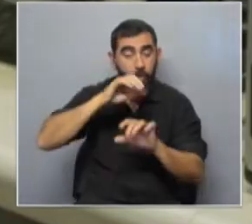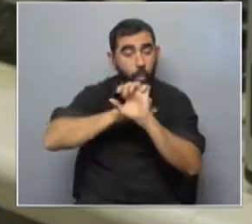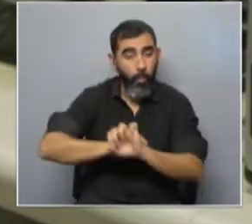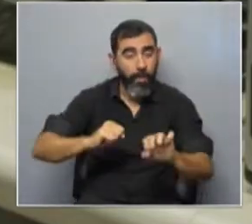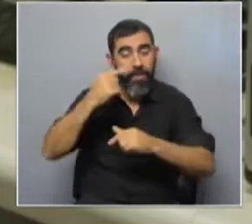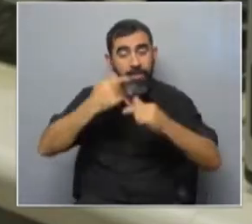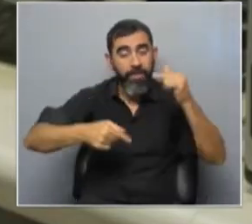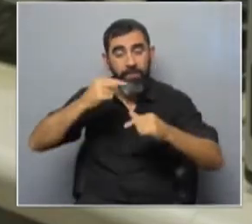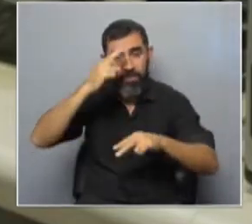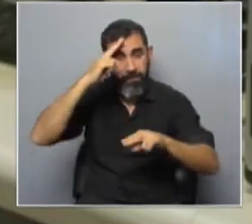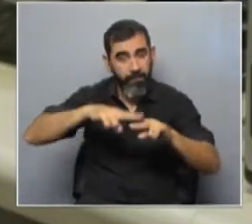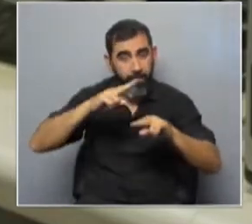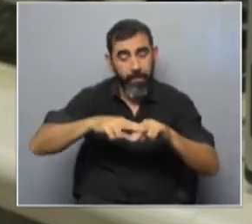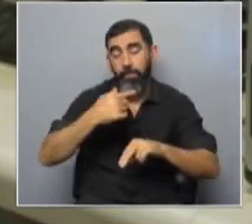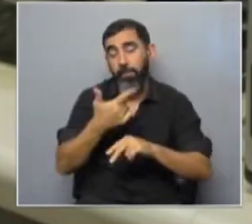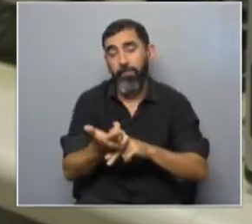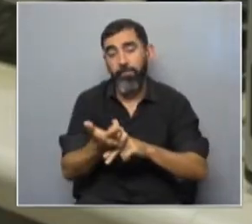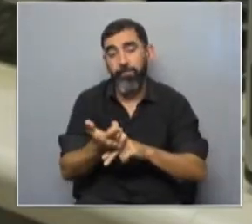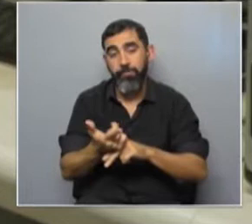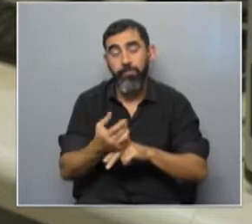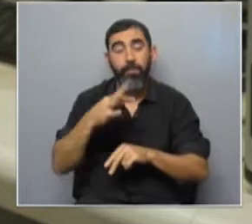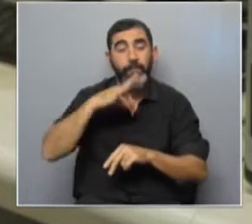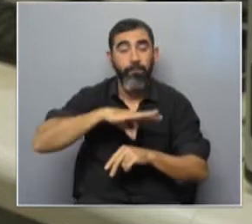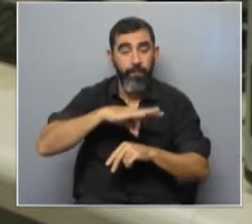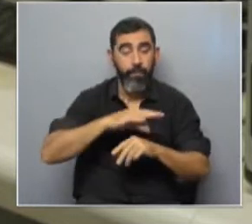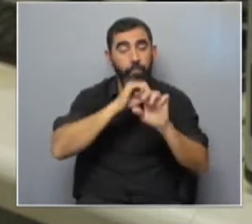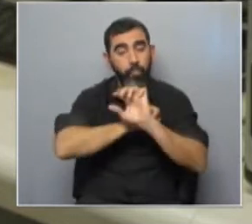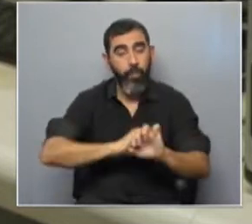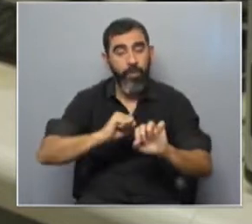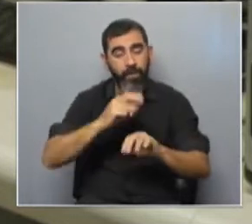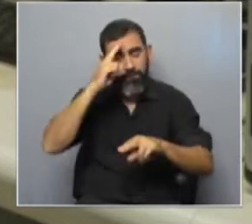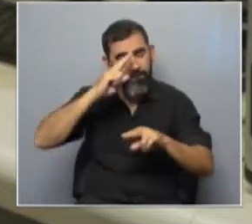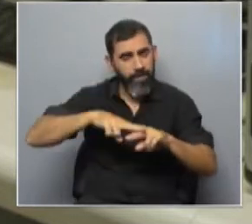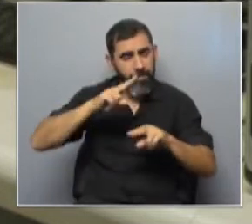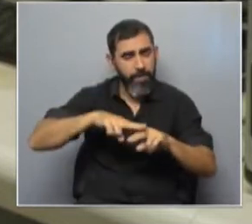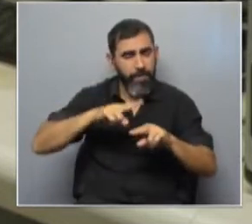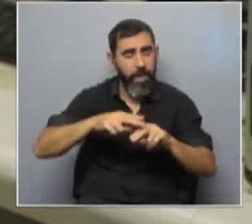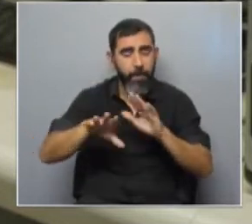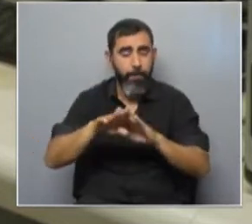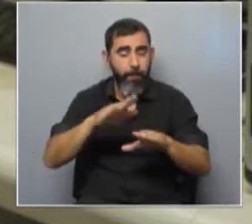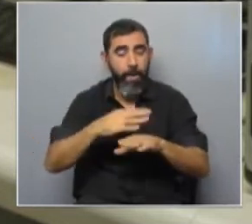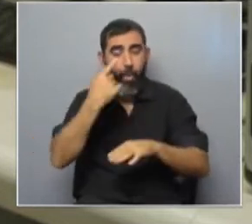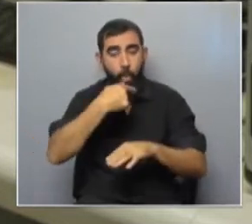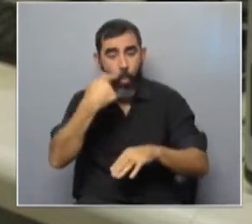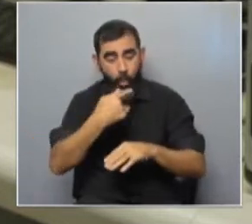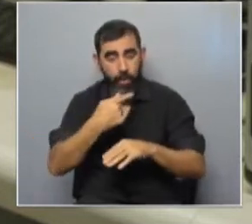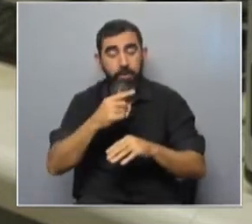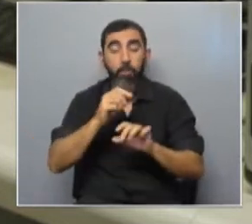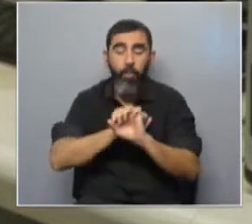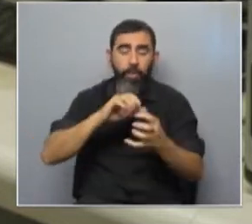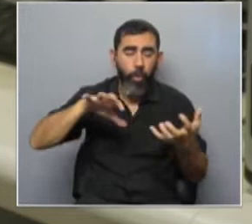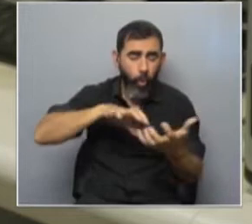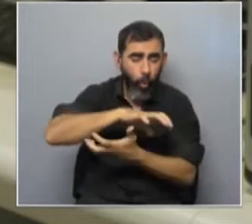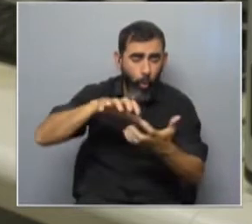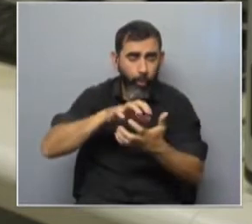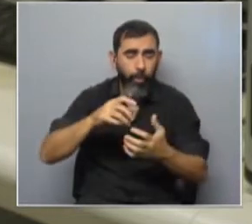relacionado a distintas enfermedades. Por ejemplo, un individuo puede cursar un cuadro de enfermedad manos, pies y boca que derive en complicaciones